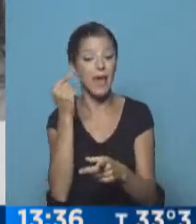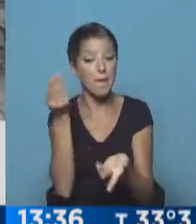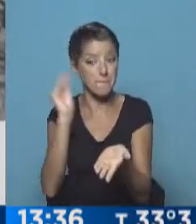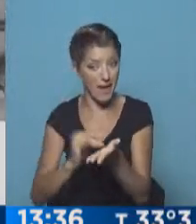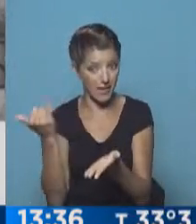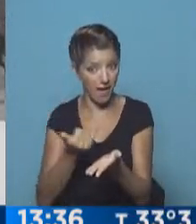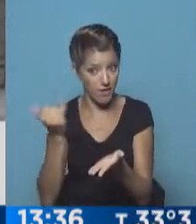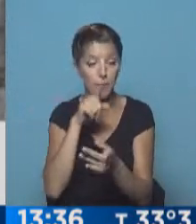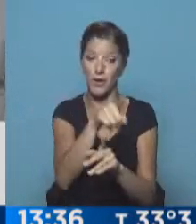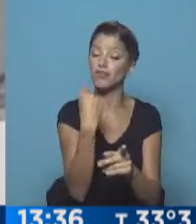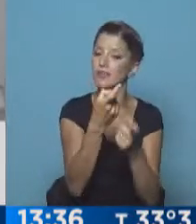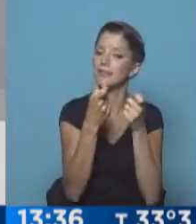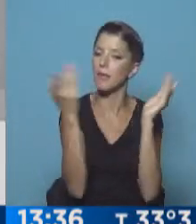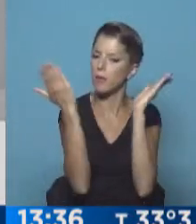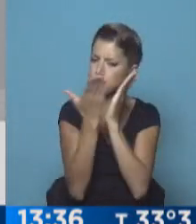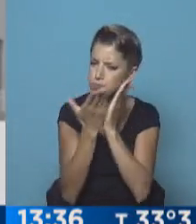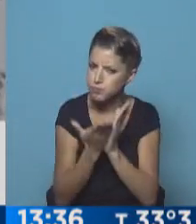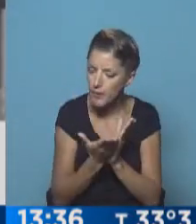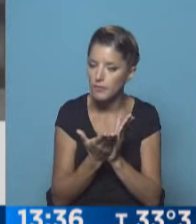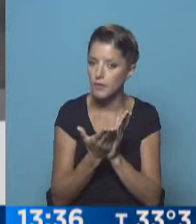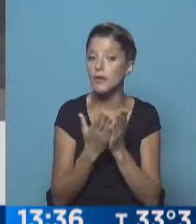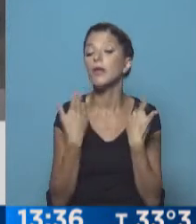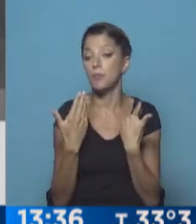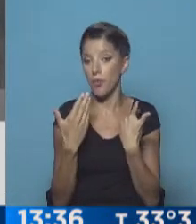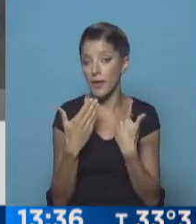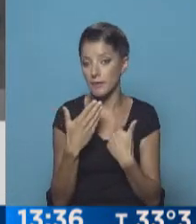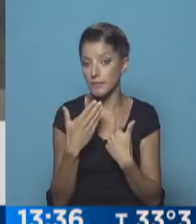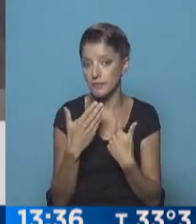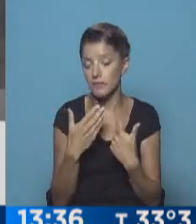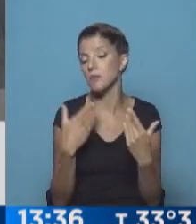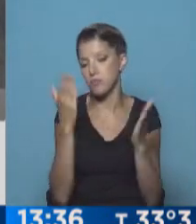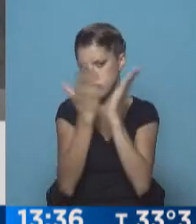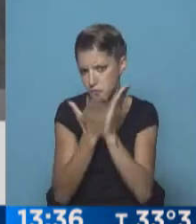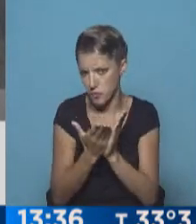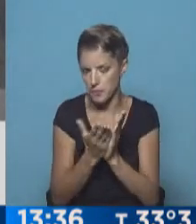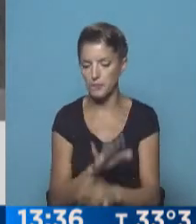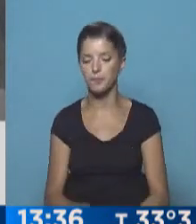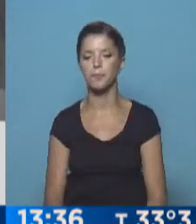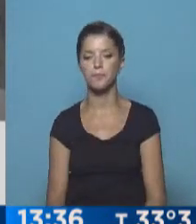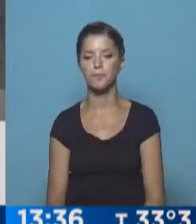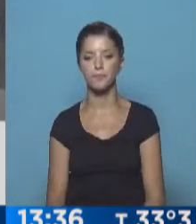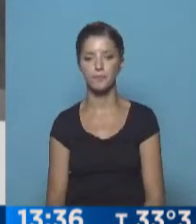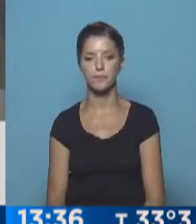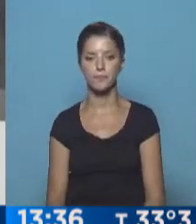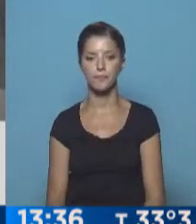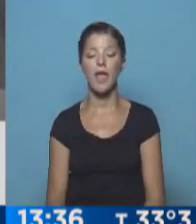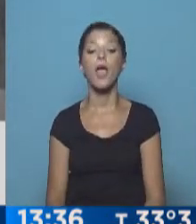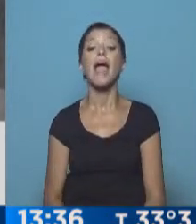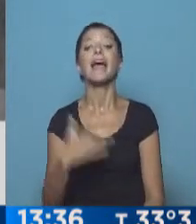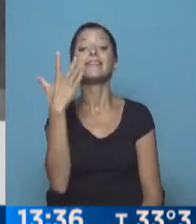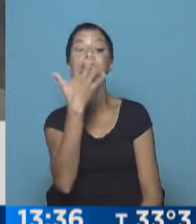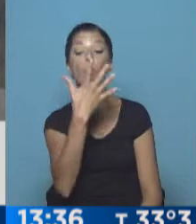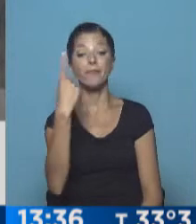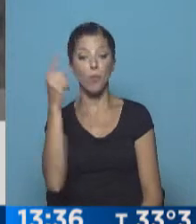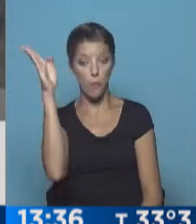necesitaba analizarlo y poder expedirse hacer despacho al ser 51%